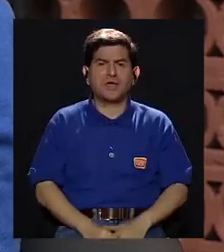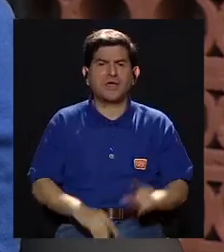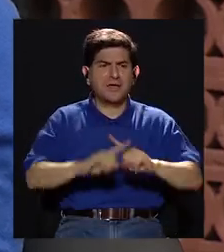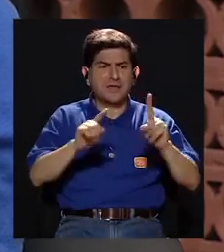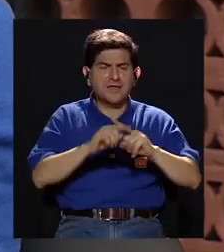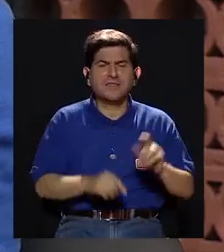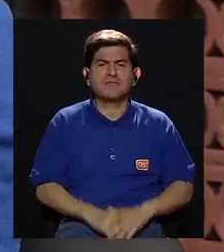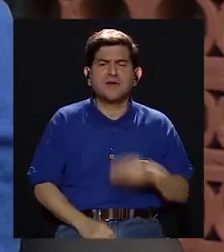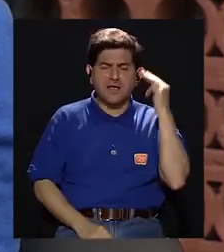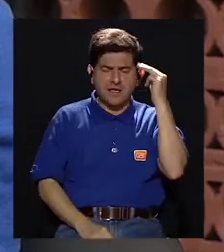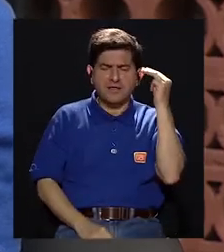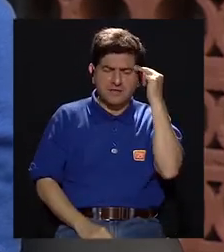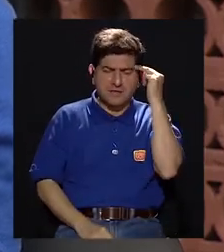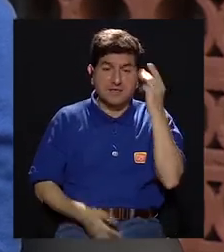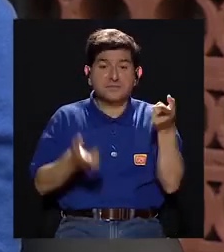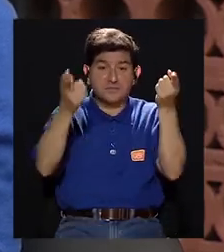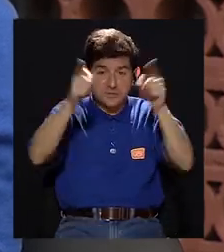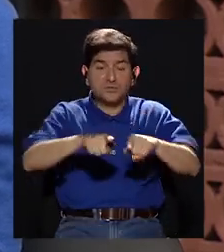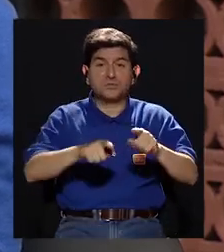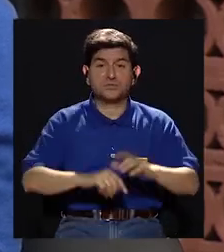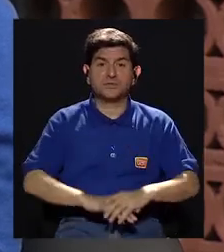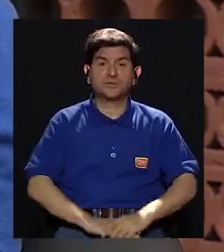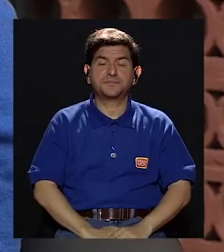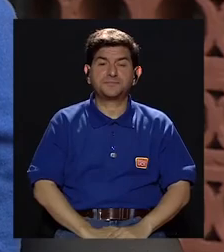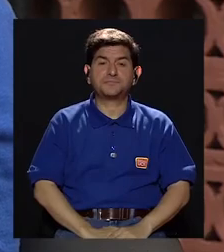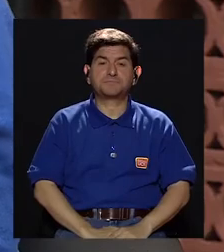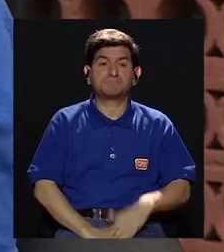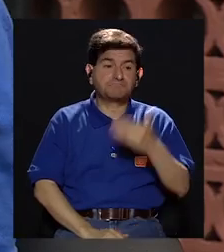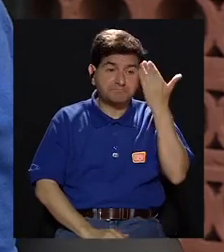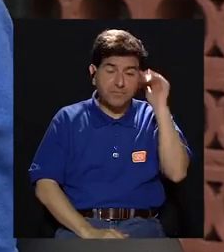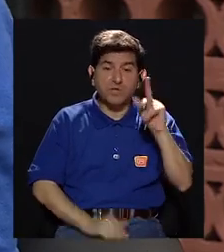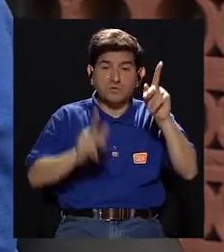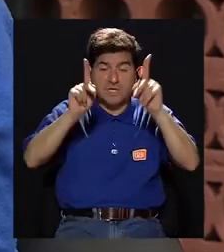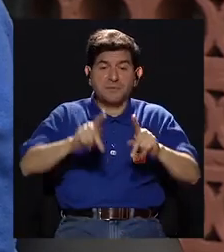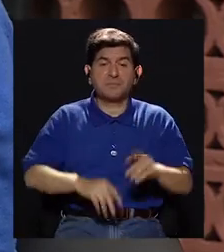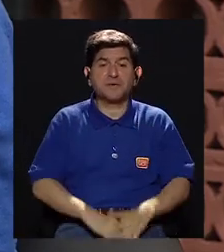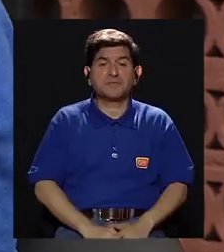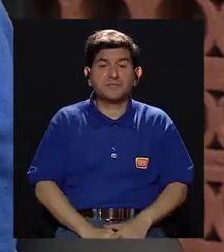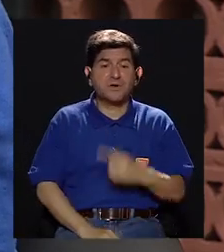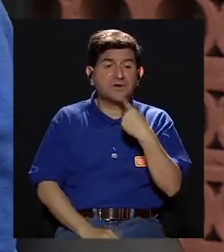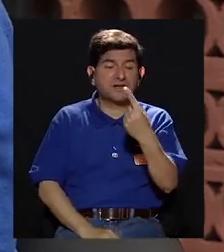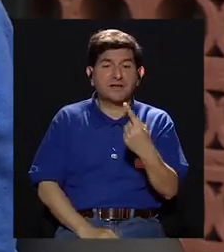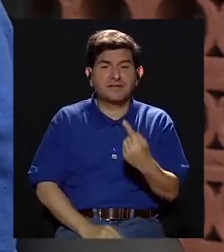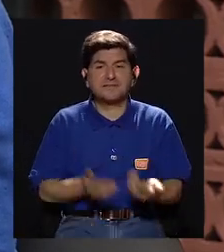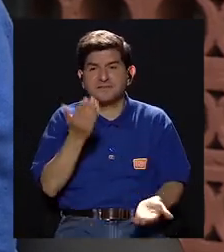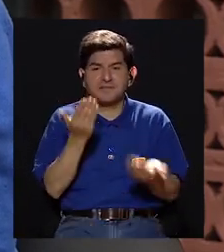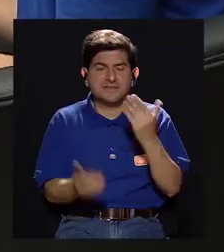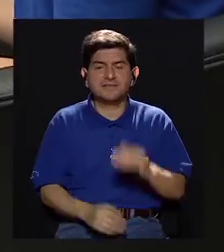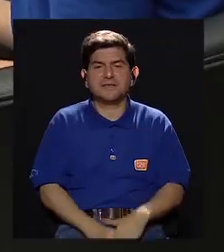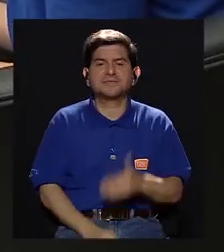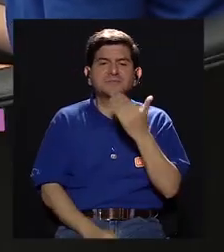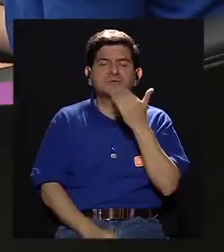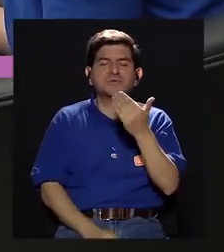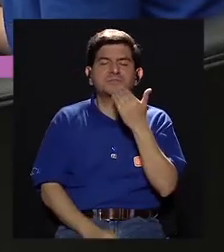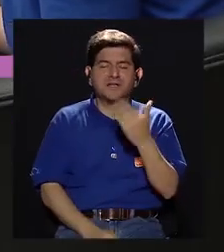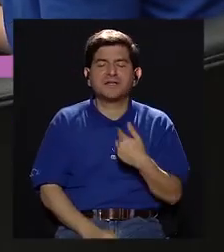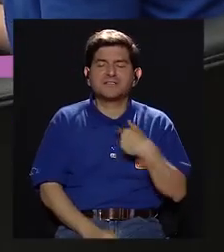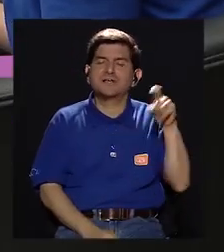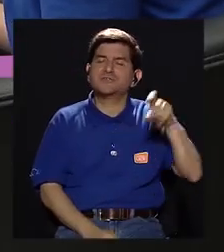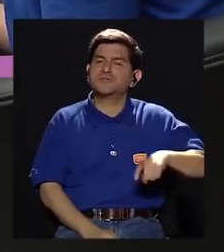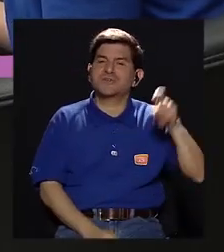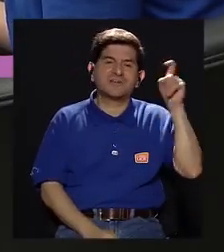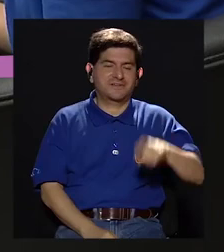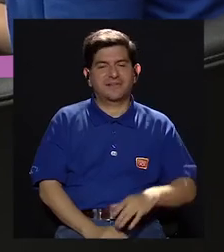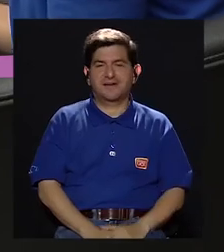hemos hecho varias meditaciones y de repente pasa que, no sé, alguien sale y nos dice como, gracias, porque eso era algo